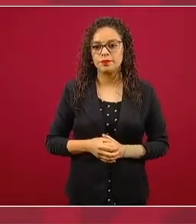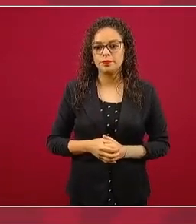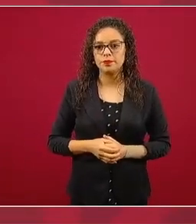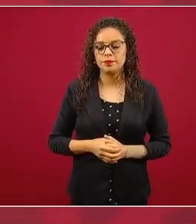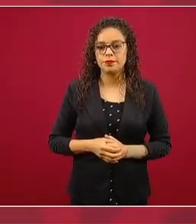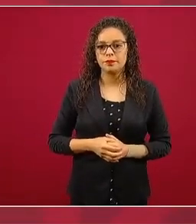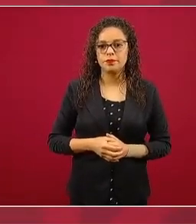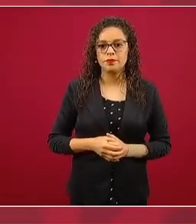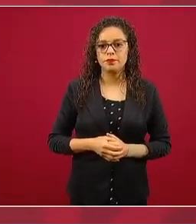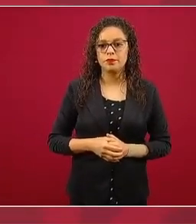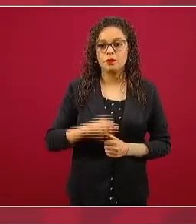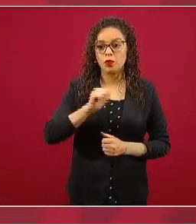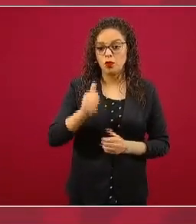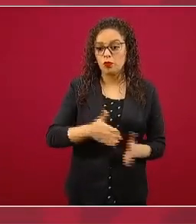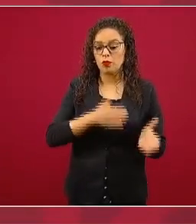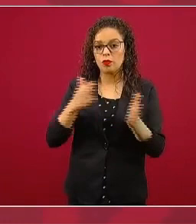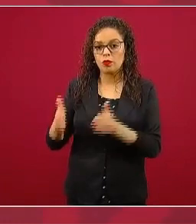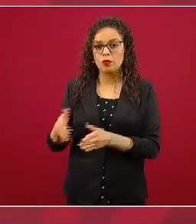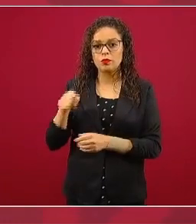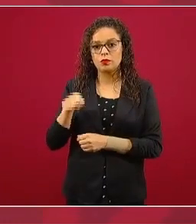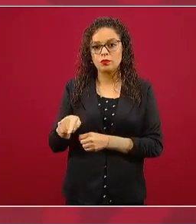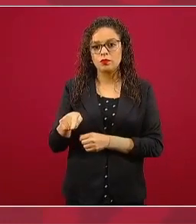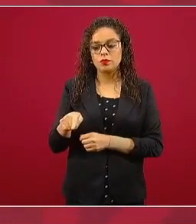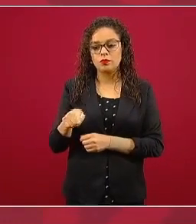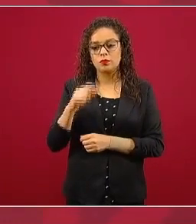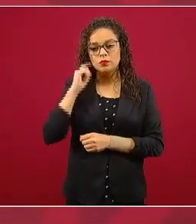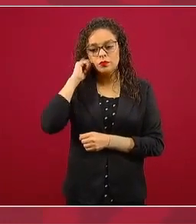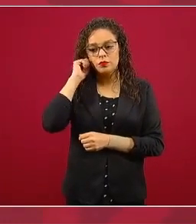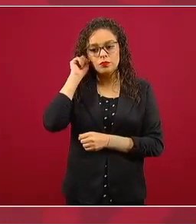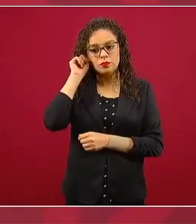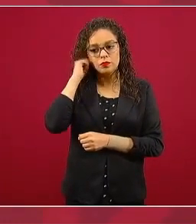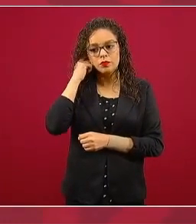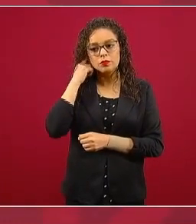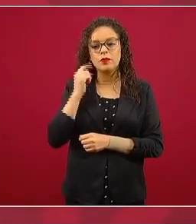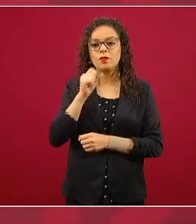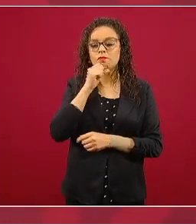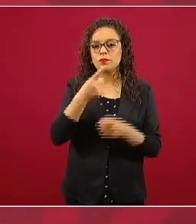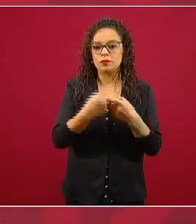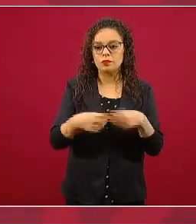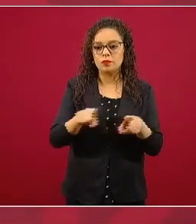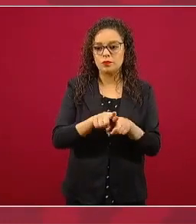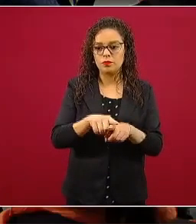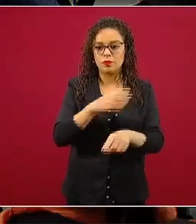consulta también con sus homólogos,